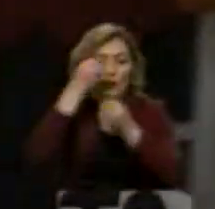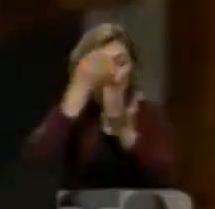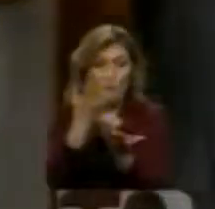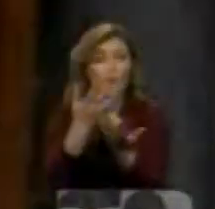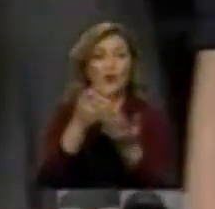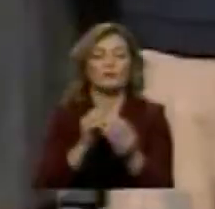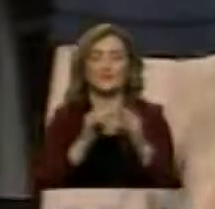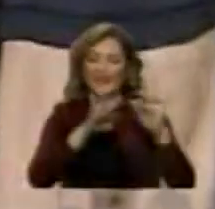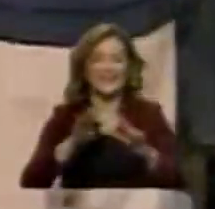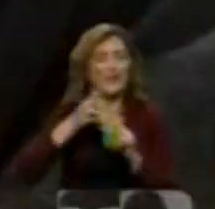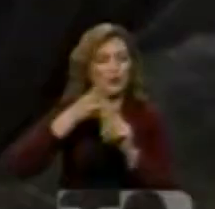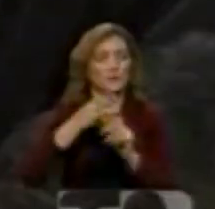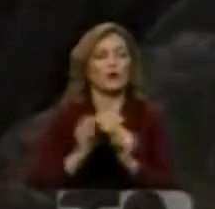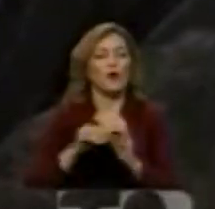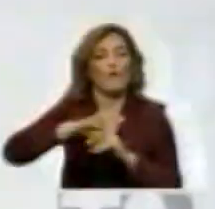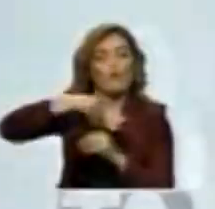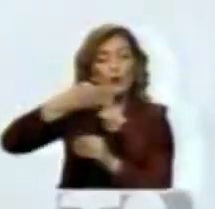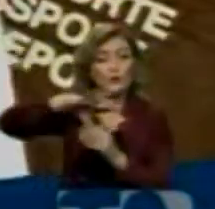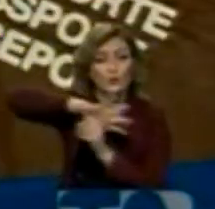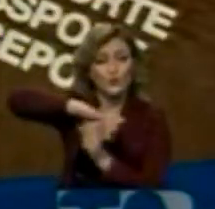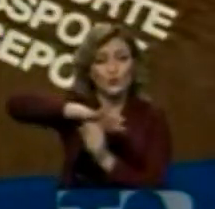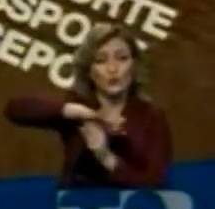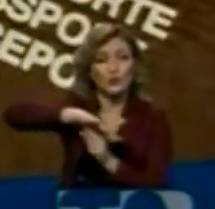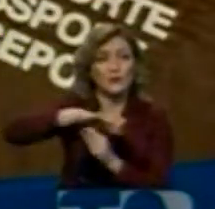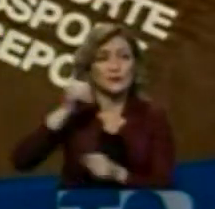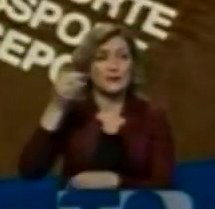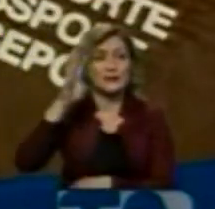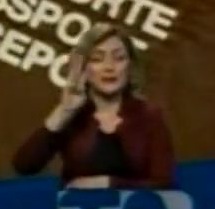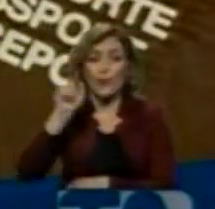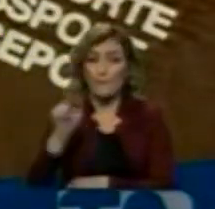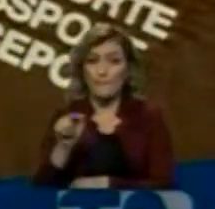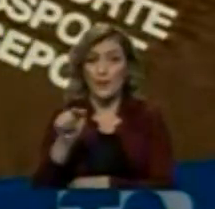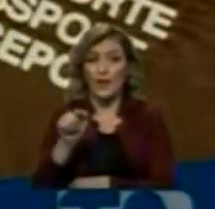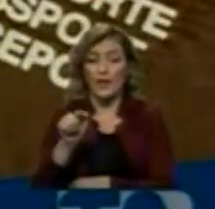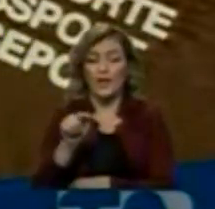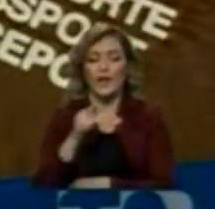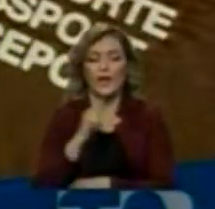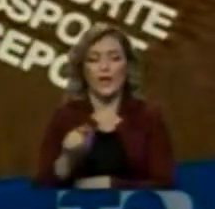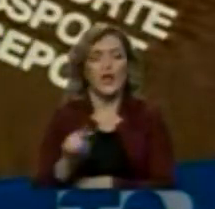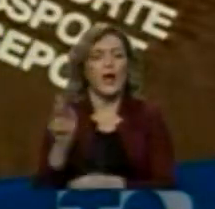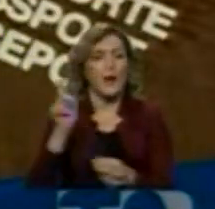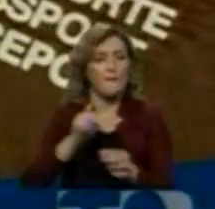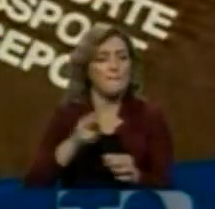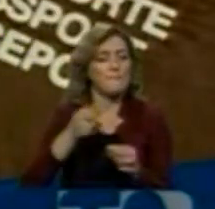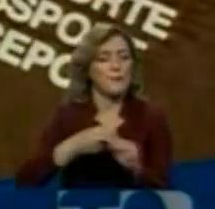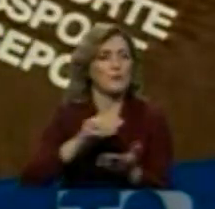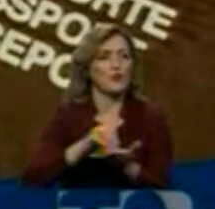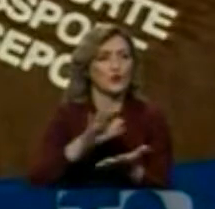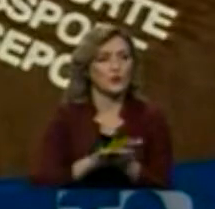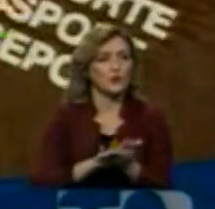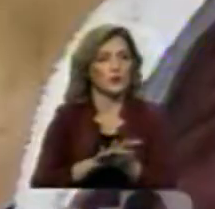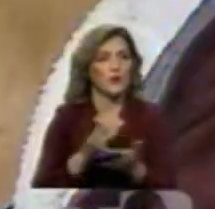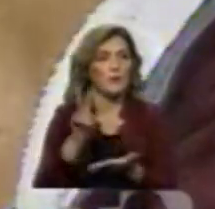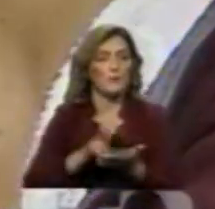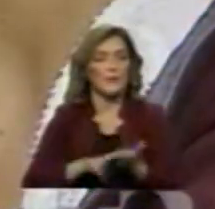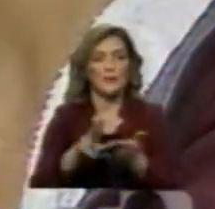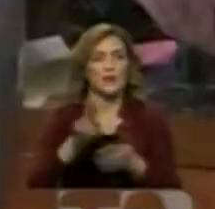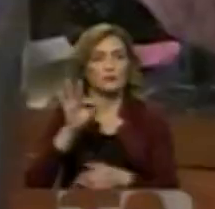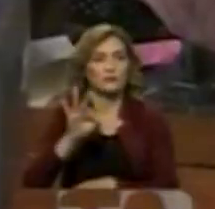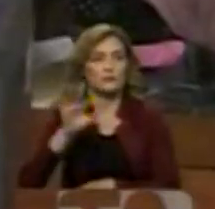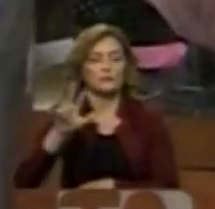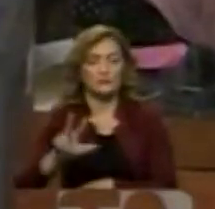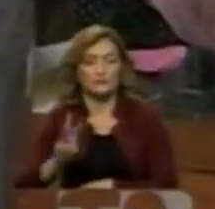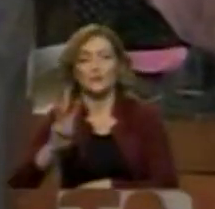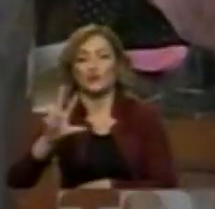fuera, desde los consulados, se han recibido 16.000 aplicaciones y otorgaron 9.537 visas. Al momento,